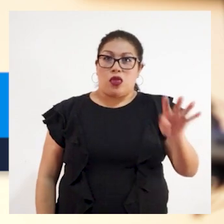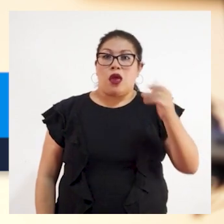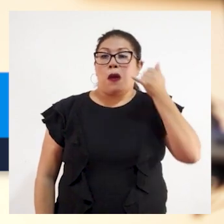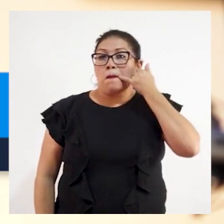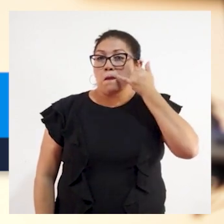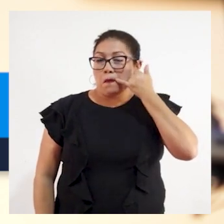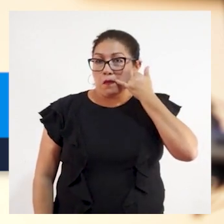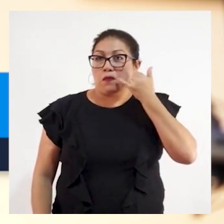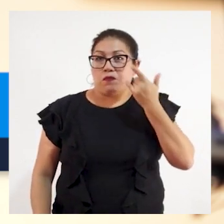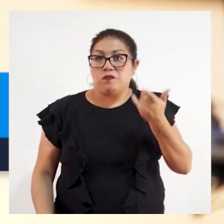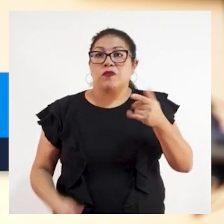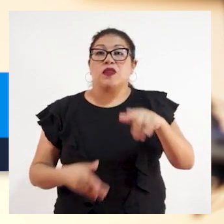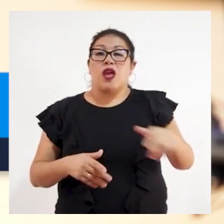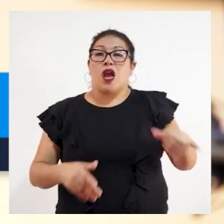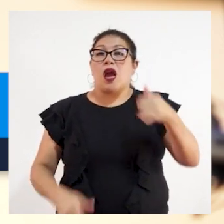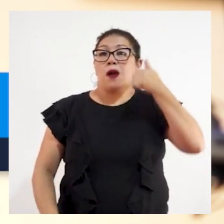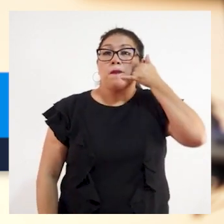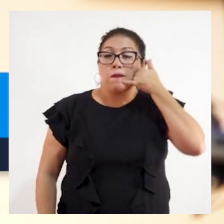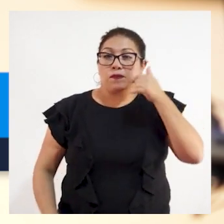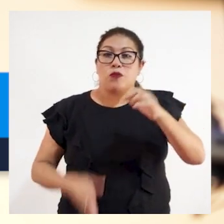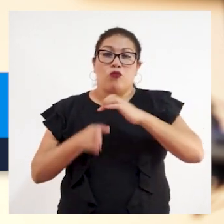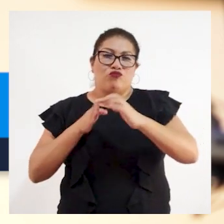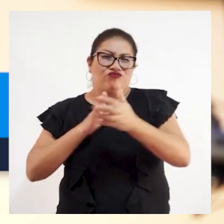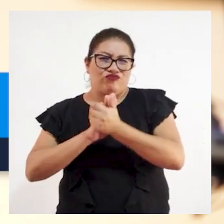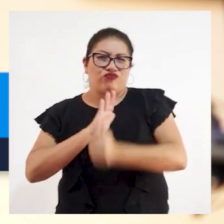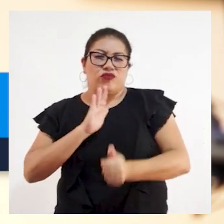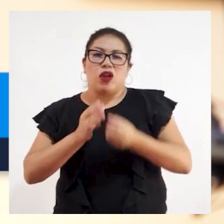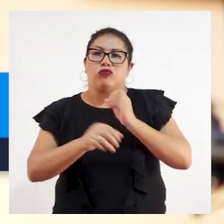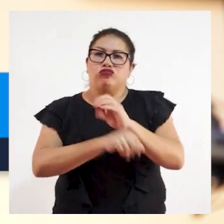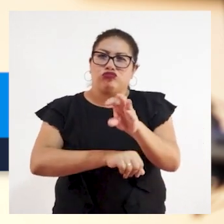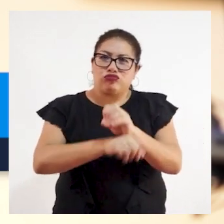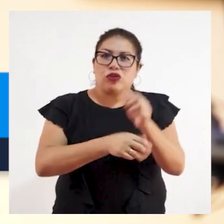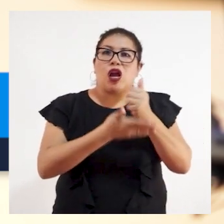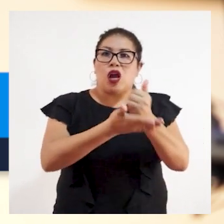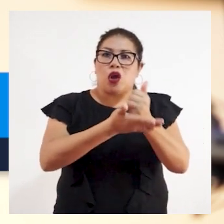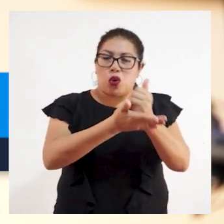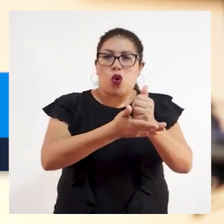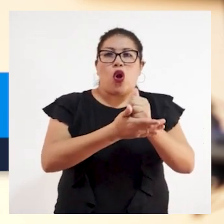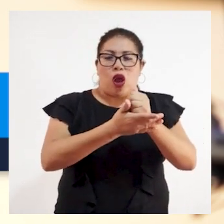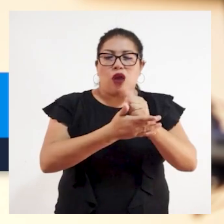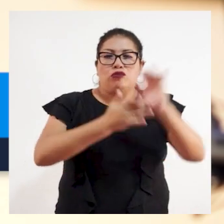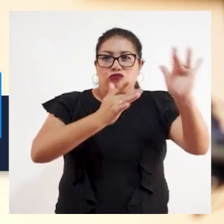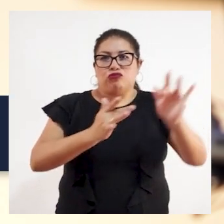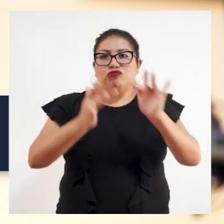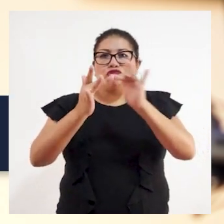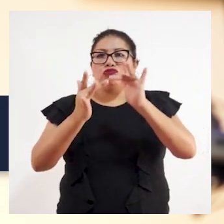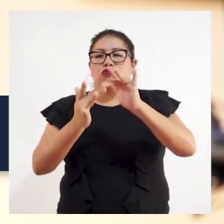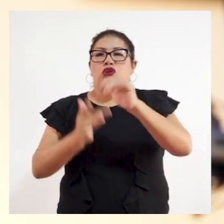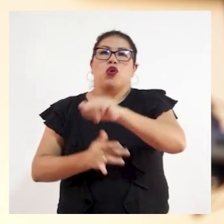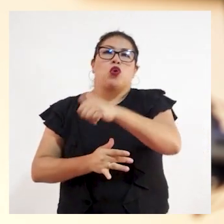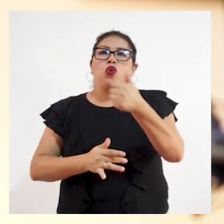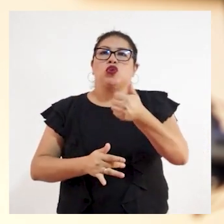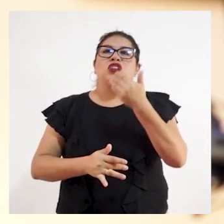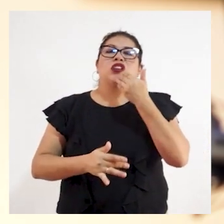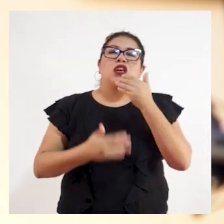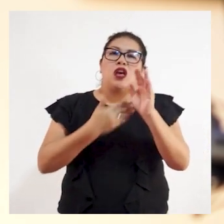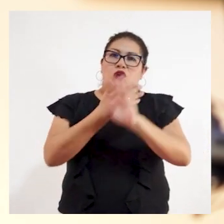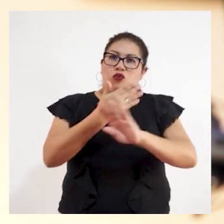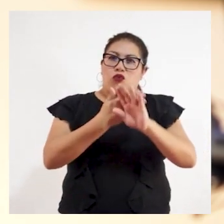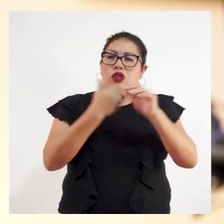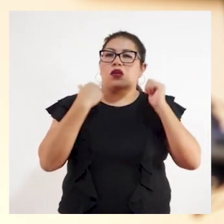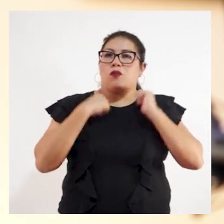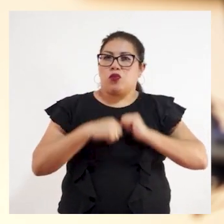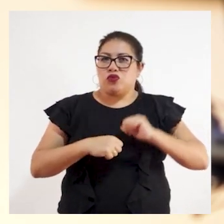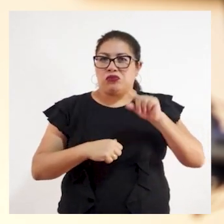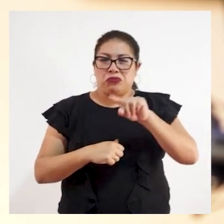1884, donde profesionales le van a brindar la orientación necesaria y la derivación correspondiente al defensor público o